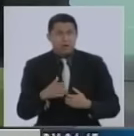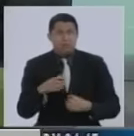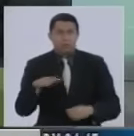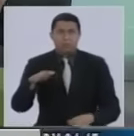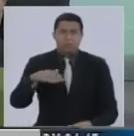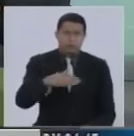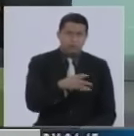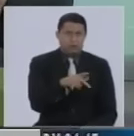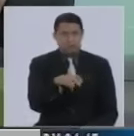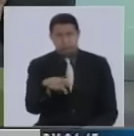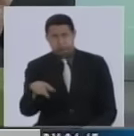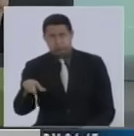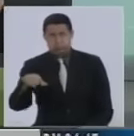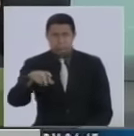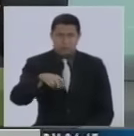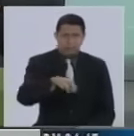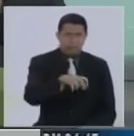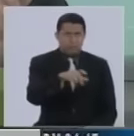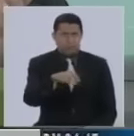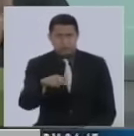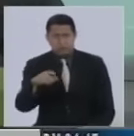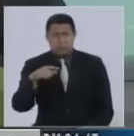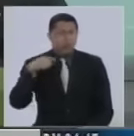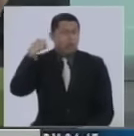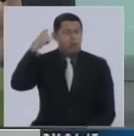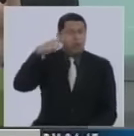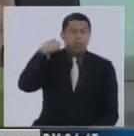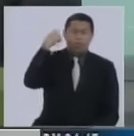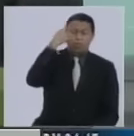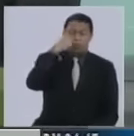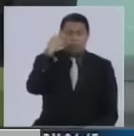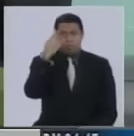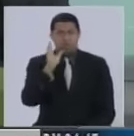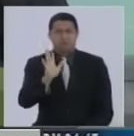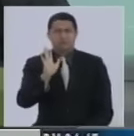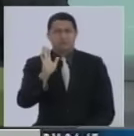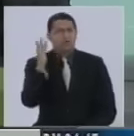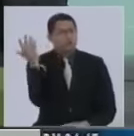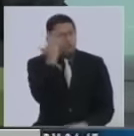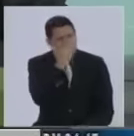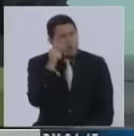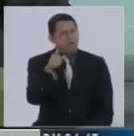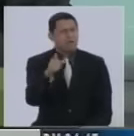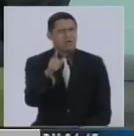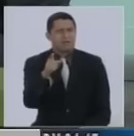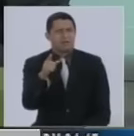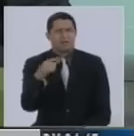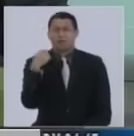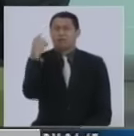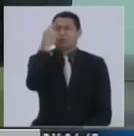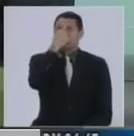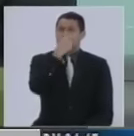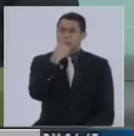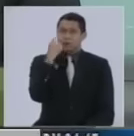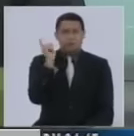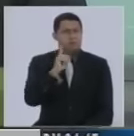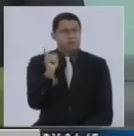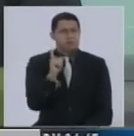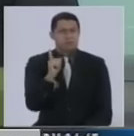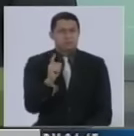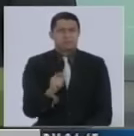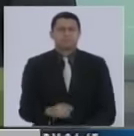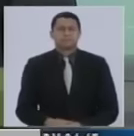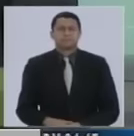y caminan inestables la gente dice que tiene laberintitis por ejemplo y hay que tener mucho cuidado con esa laberintitis porque no siempre son